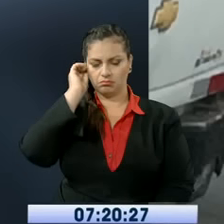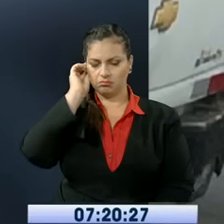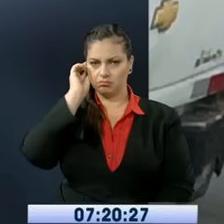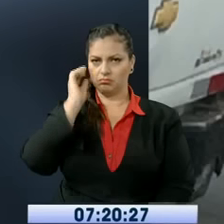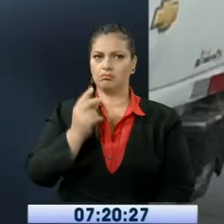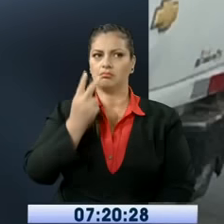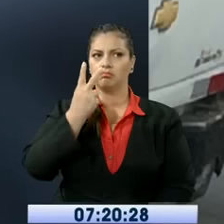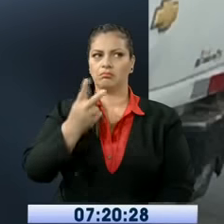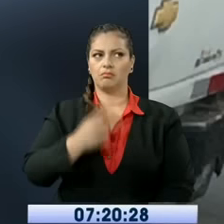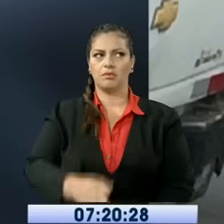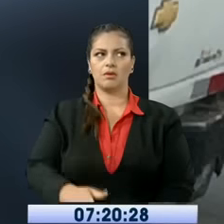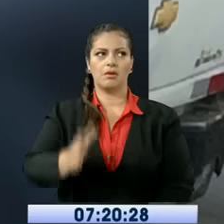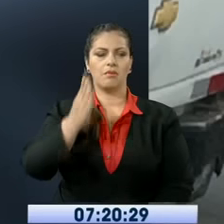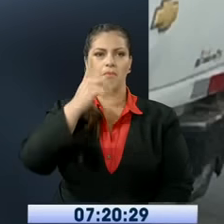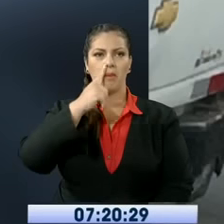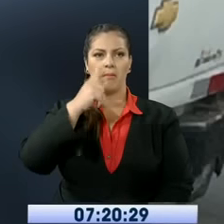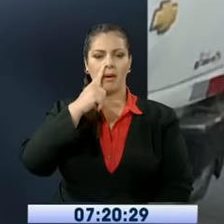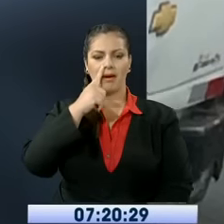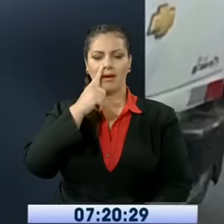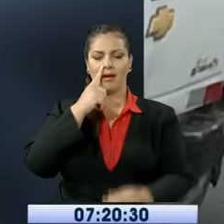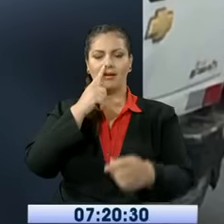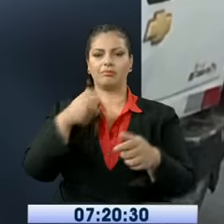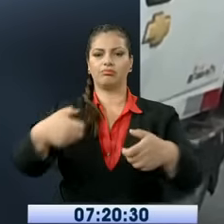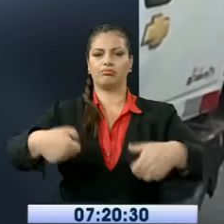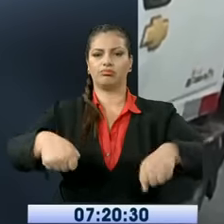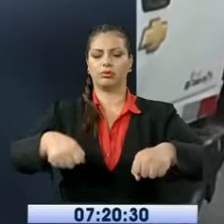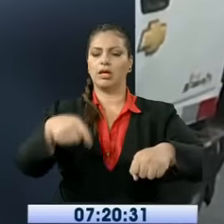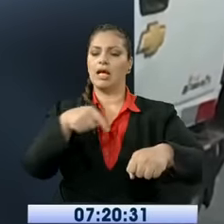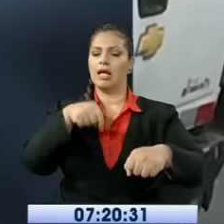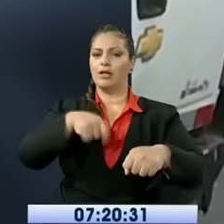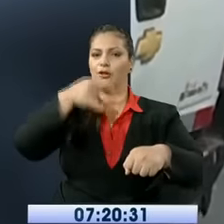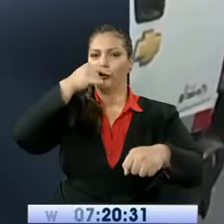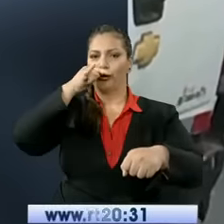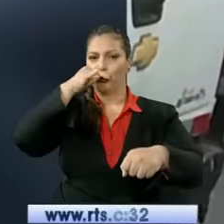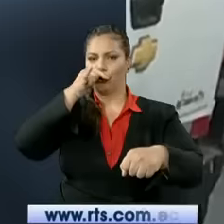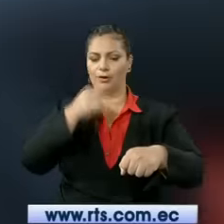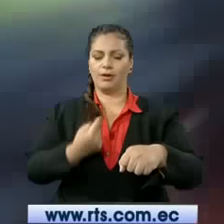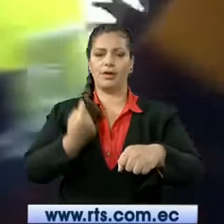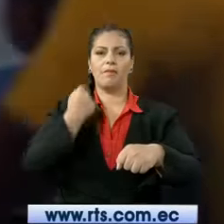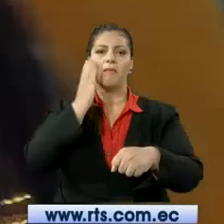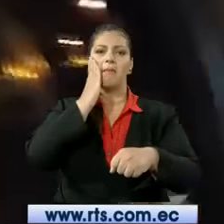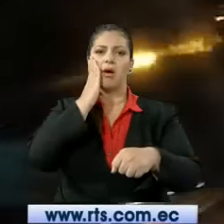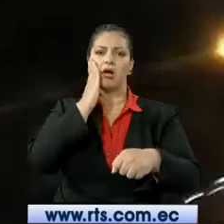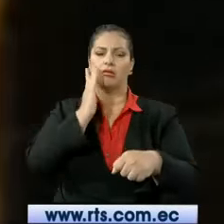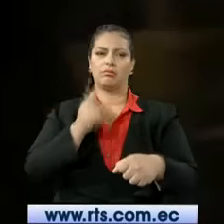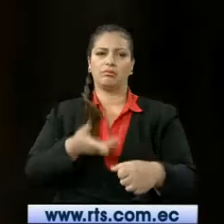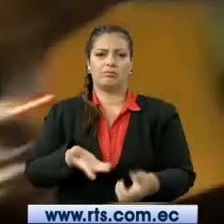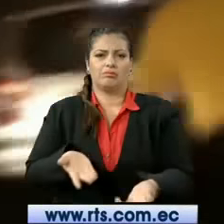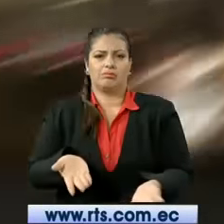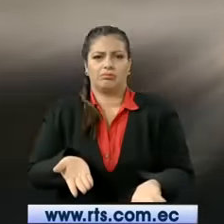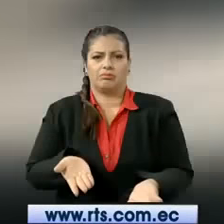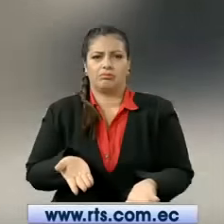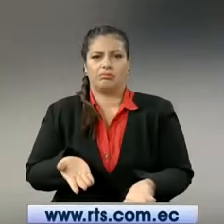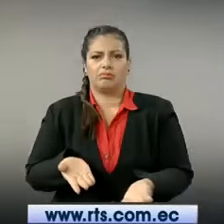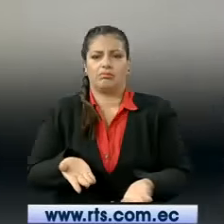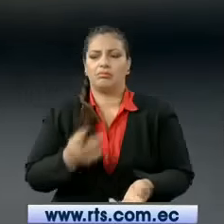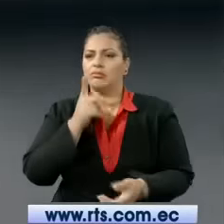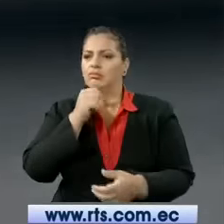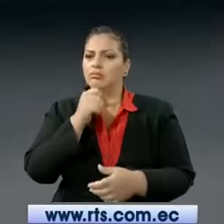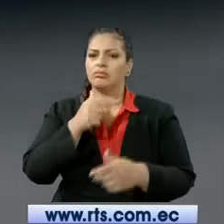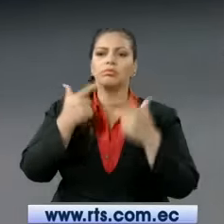ahí. Pobre niño. Pero no, pero nadie ve nada. No nadie pasa dice nada. Es verdad. O sea, no sucede nadie nada. Nadie dice